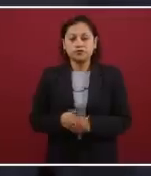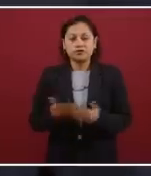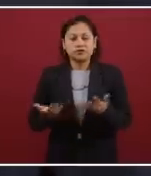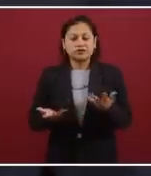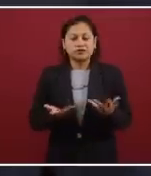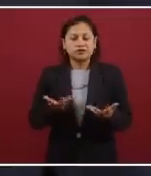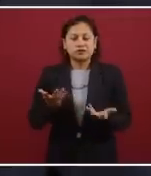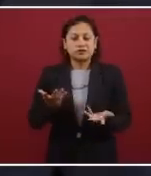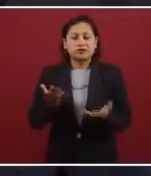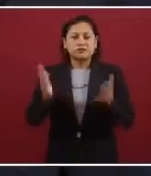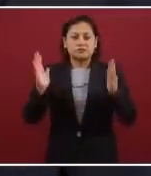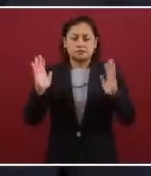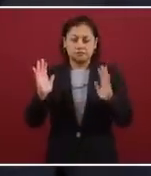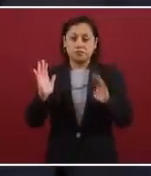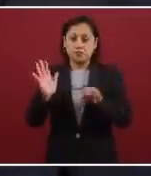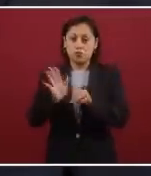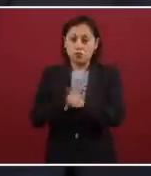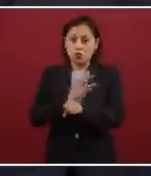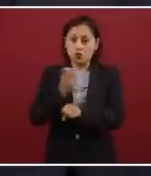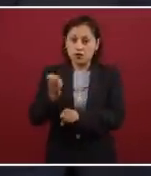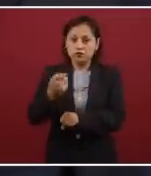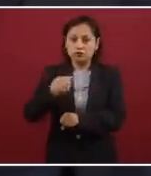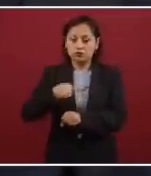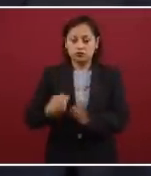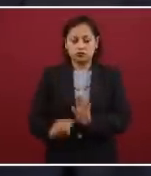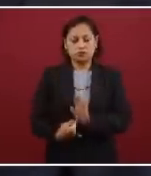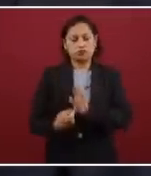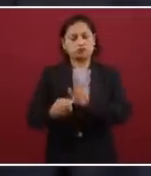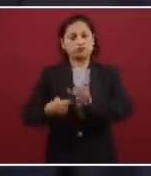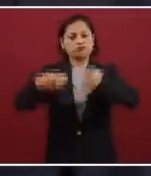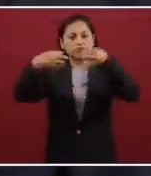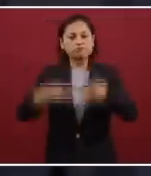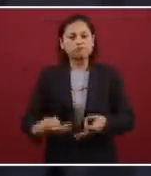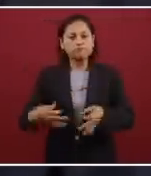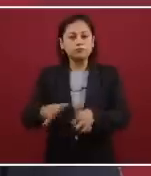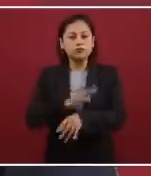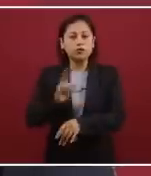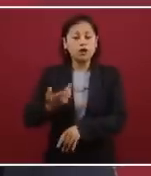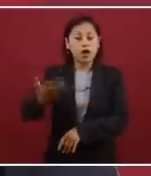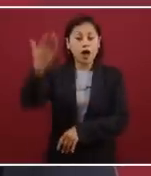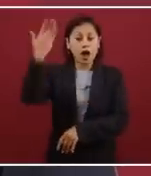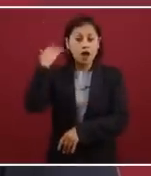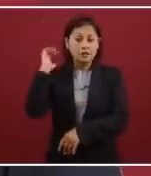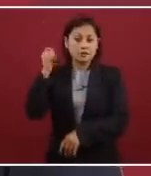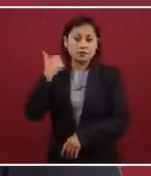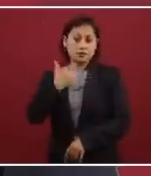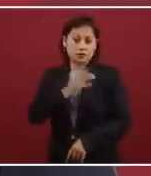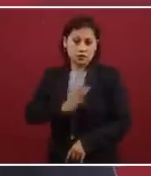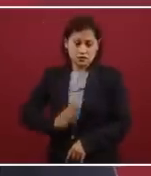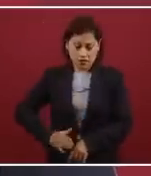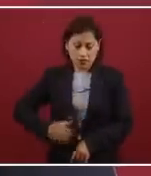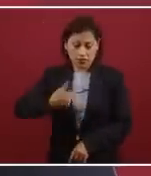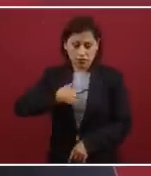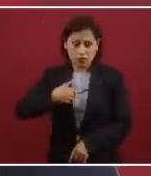considero tener autoridad moral, porque cuando fui opositor presenté denuncias con pruebas,